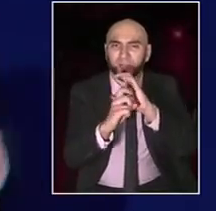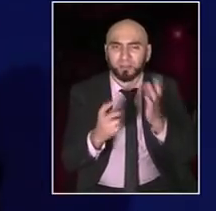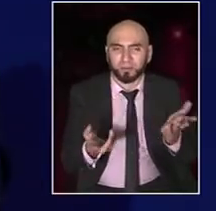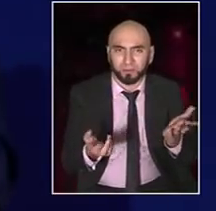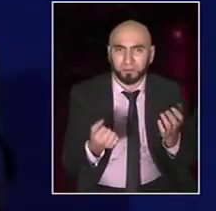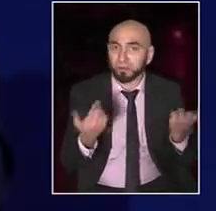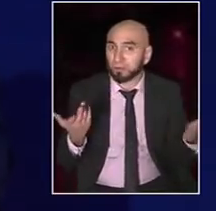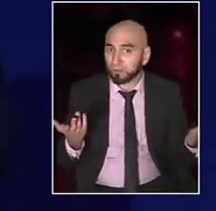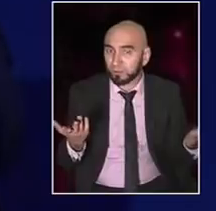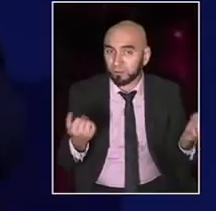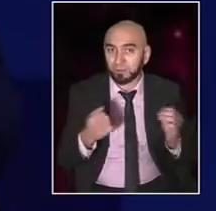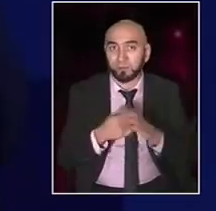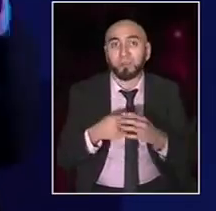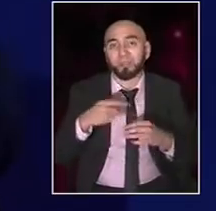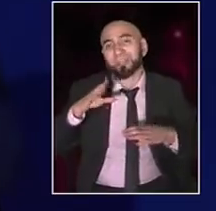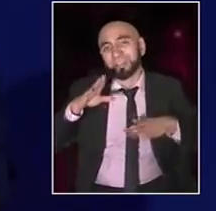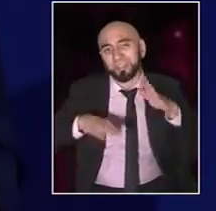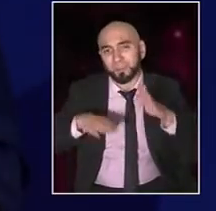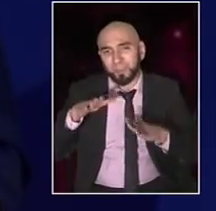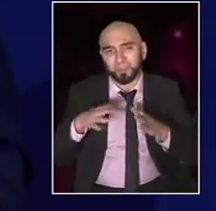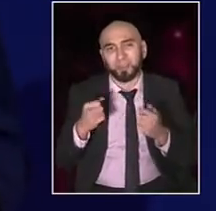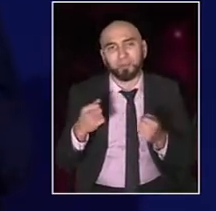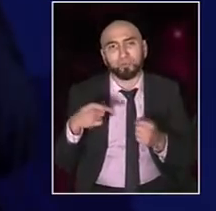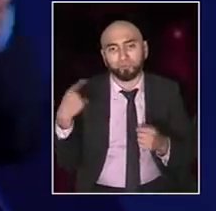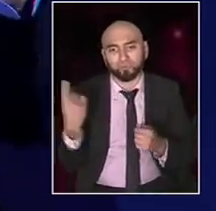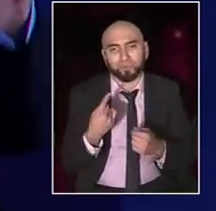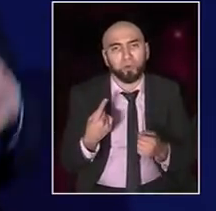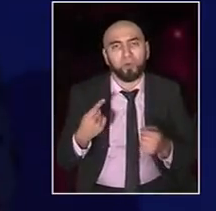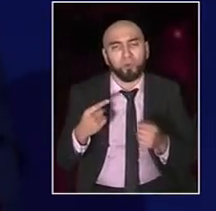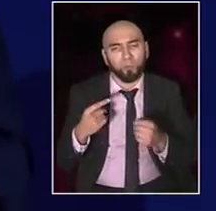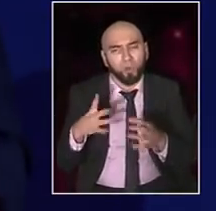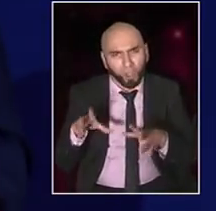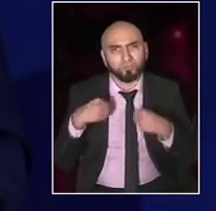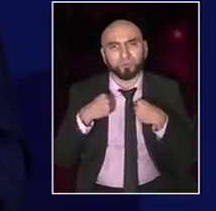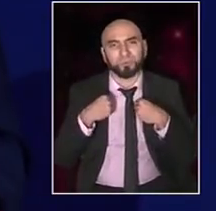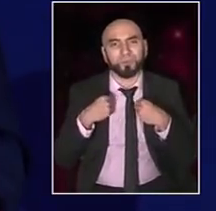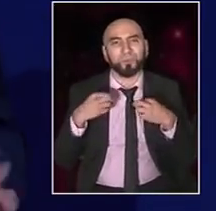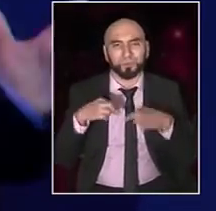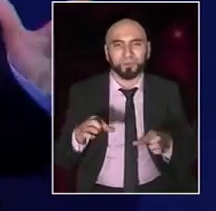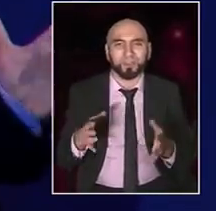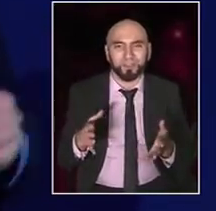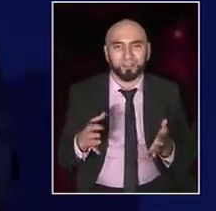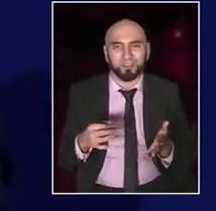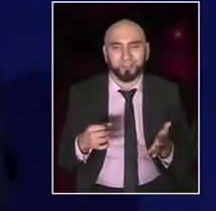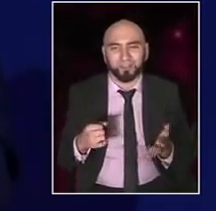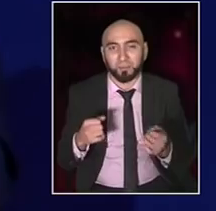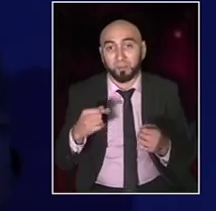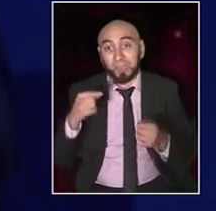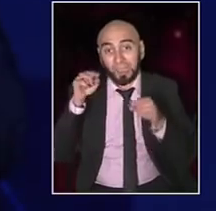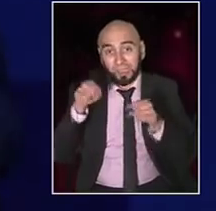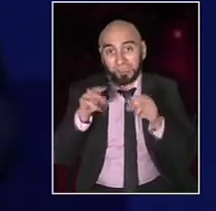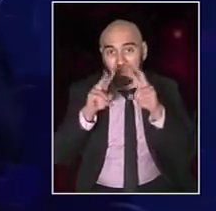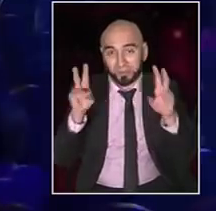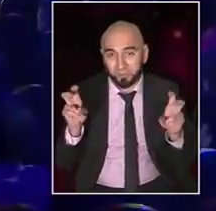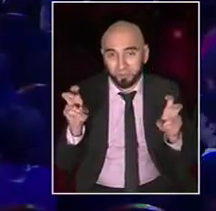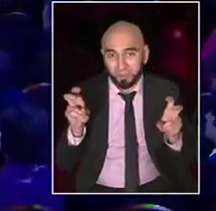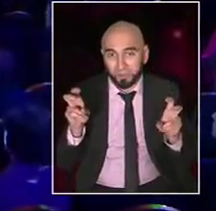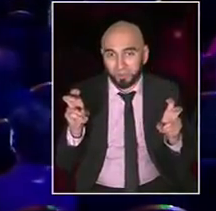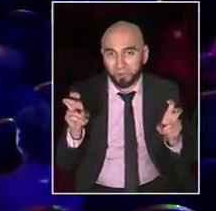depende también de que nosotros tomemos esas oportunidades. Y ahí no es para controvertir, pero yo creo